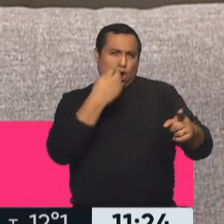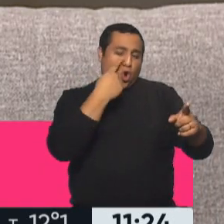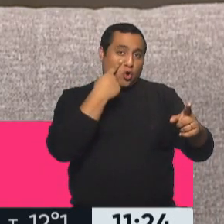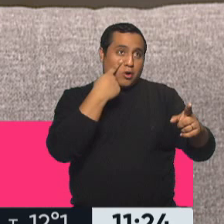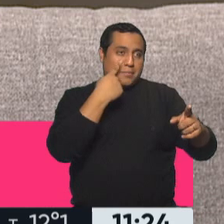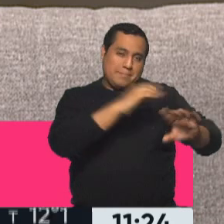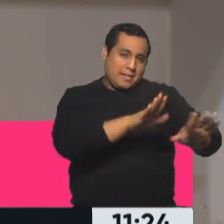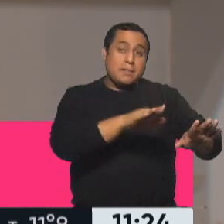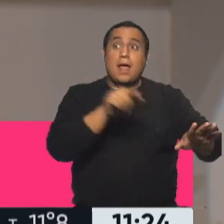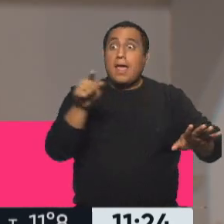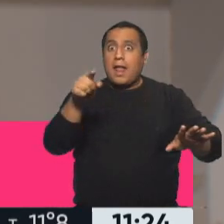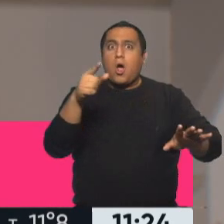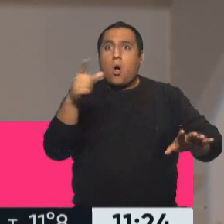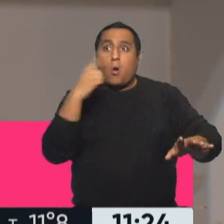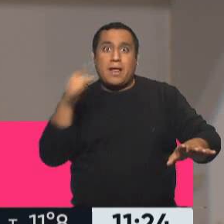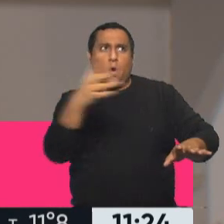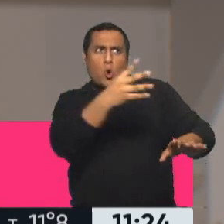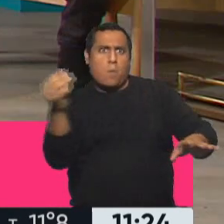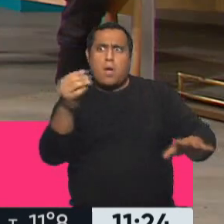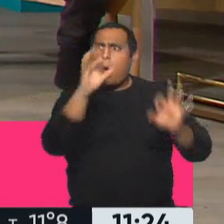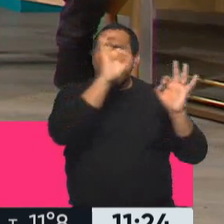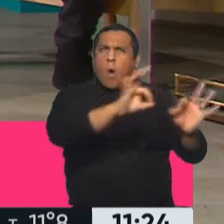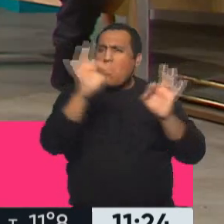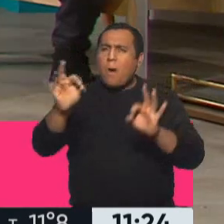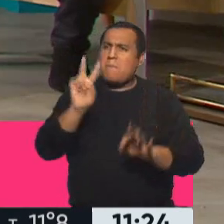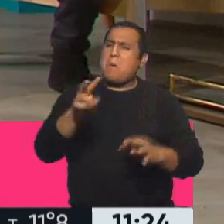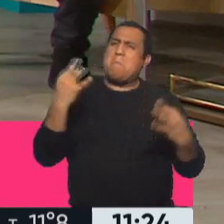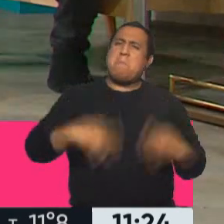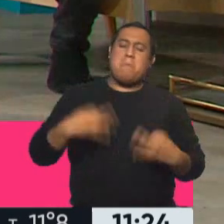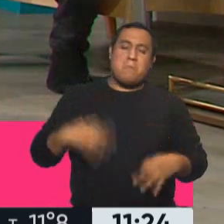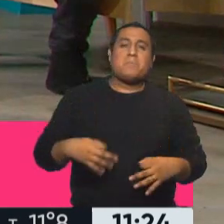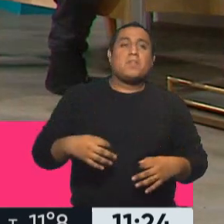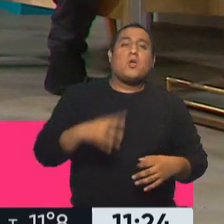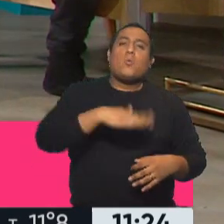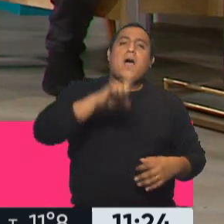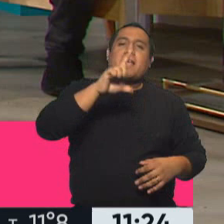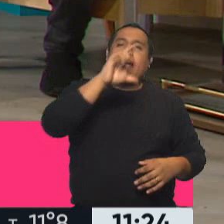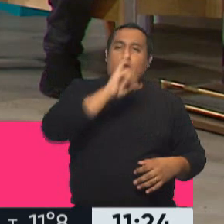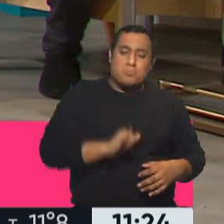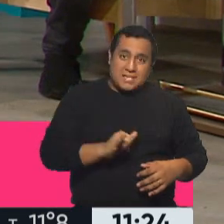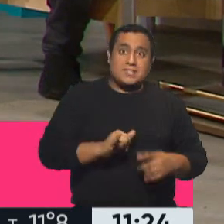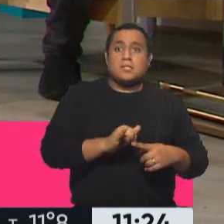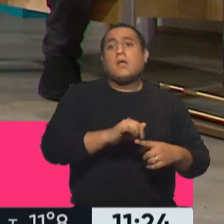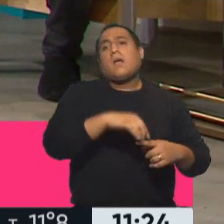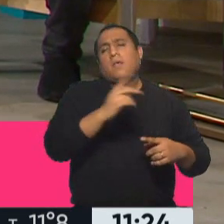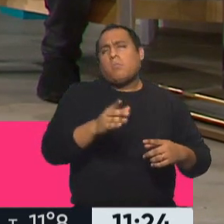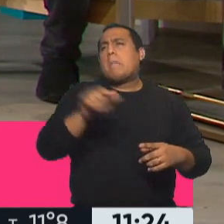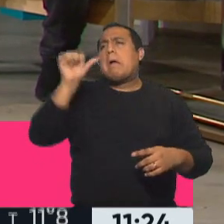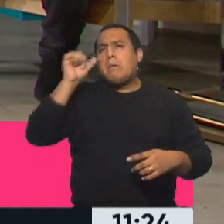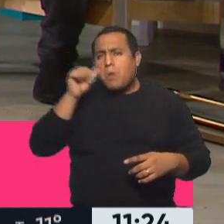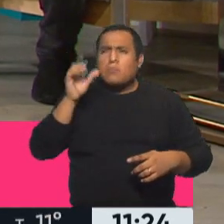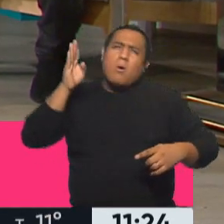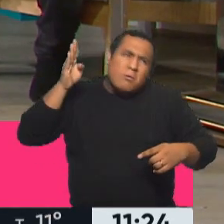era un genio eso. Y bueno, hicimos esa temporada en la rompimos en Carlos Paz, sí. Después nos fuimos de gira, un éxito total, y en Mar del Plata